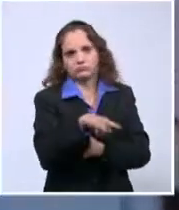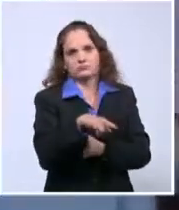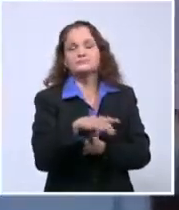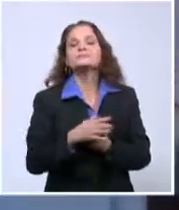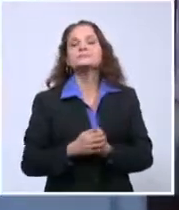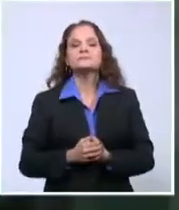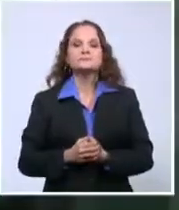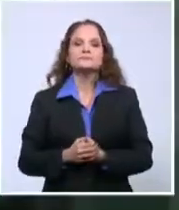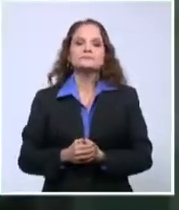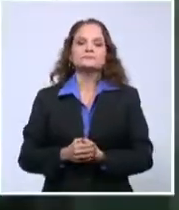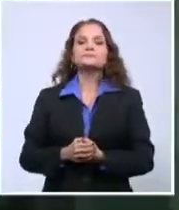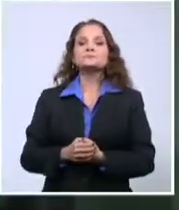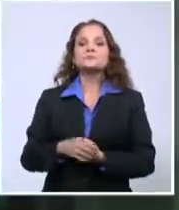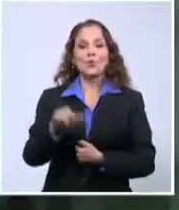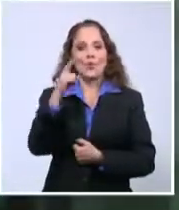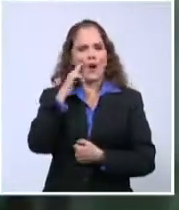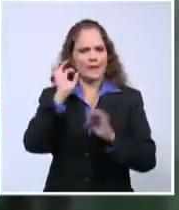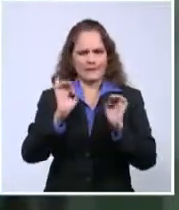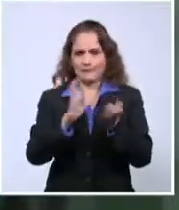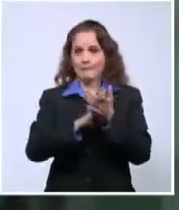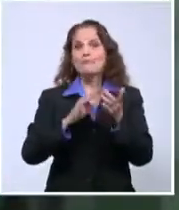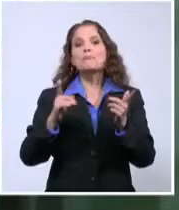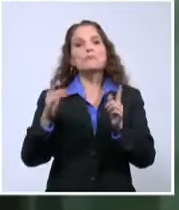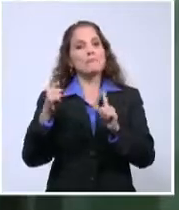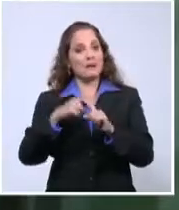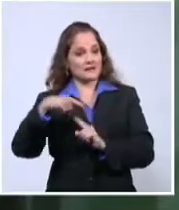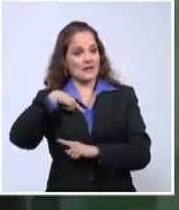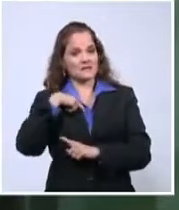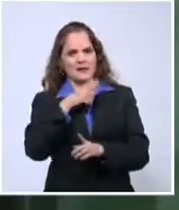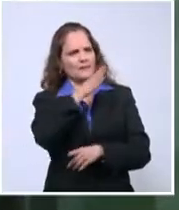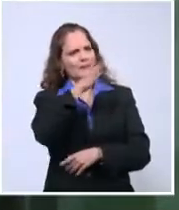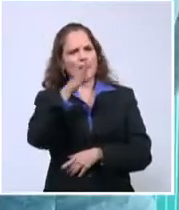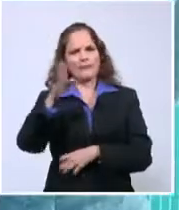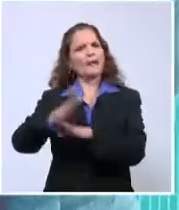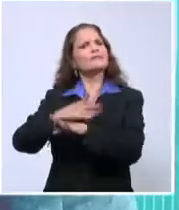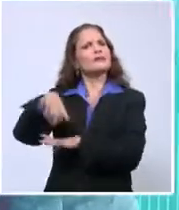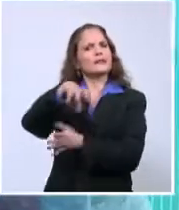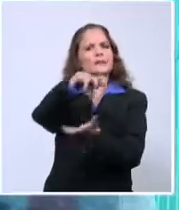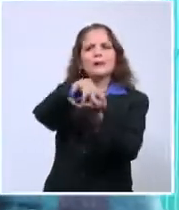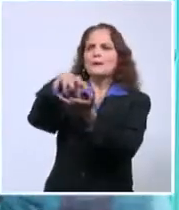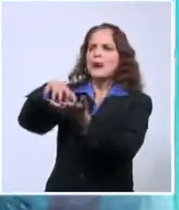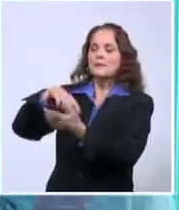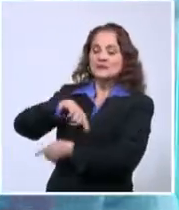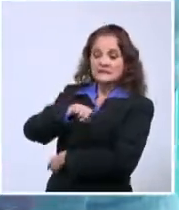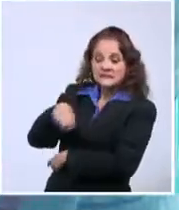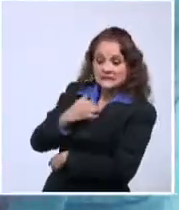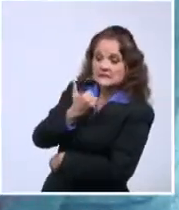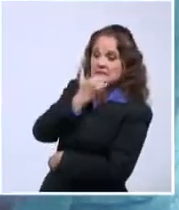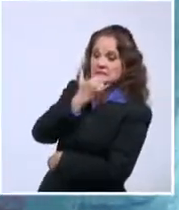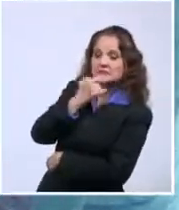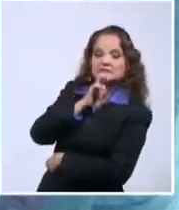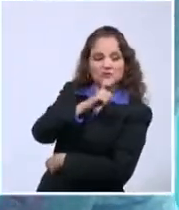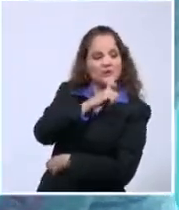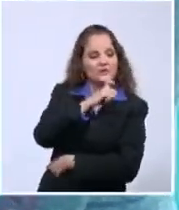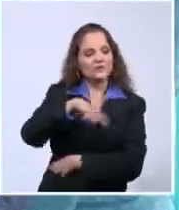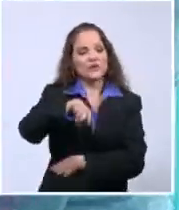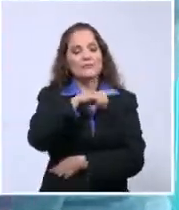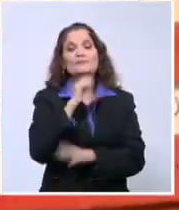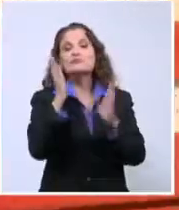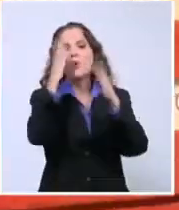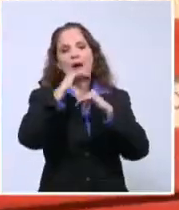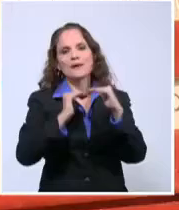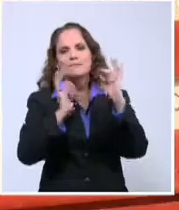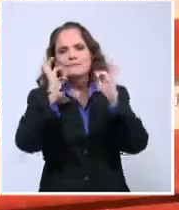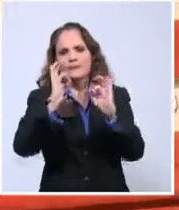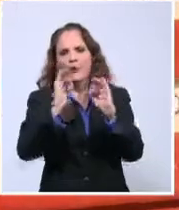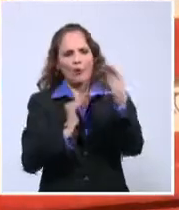urbe yumurina, autoridades de la Dirección Integral de Supervisión constataron las insuficiencias que todavía laceran los precios topados por el Estado cubano